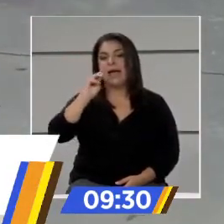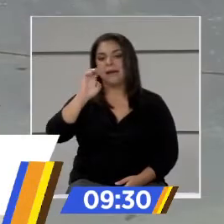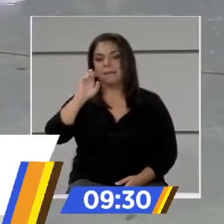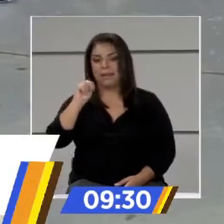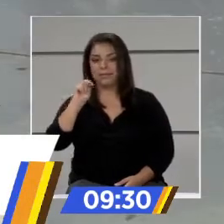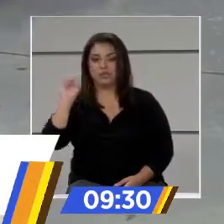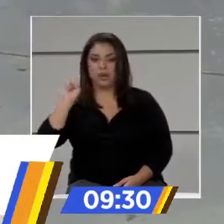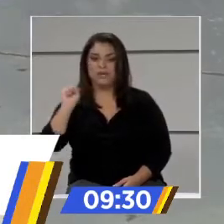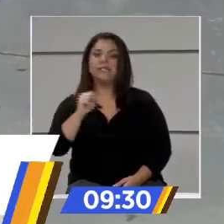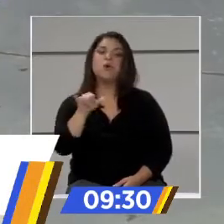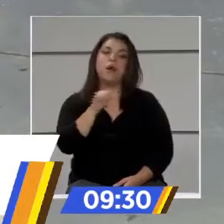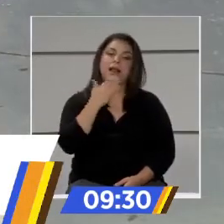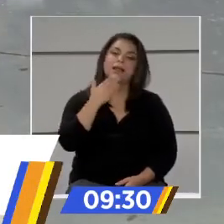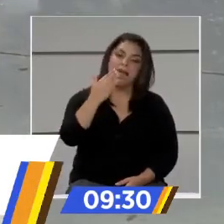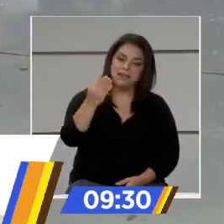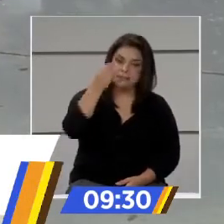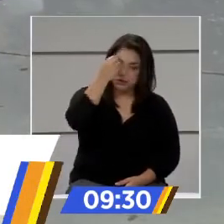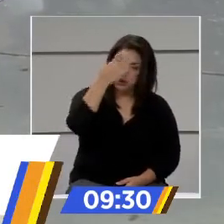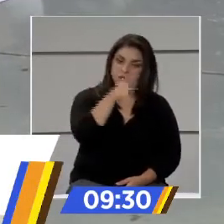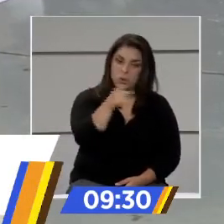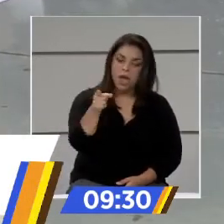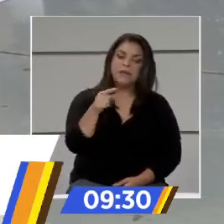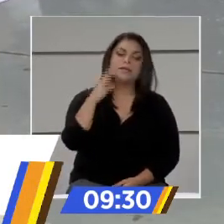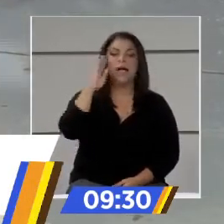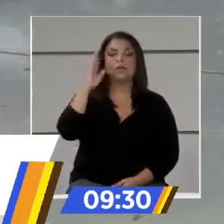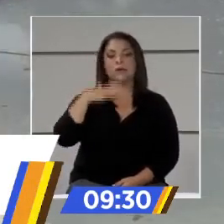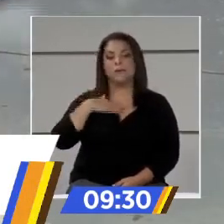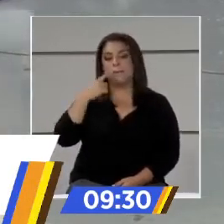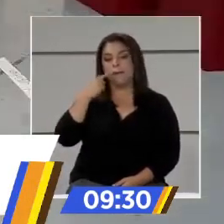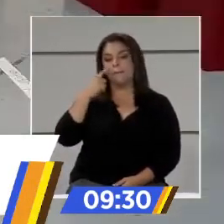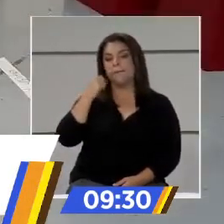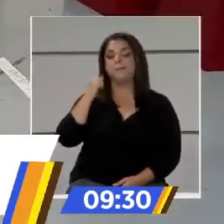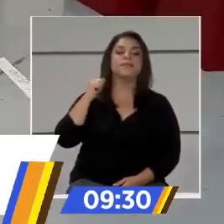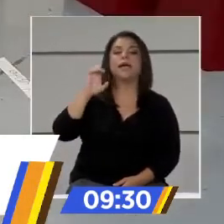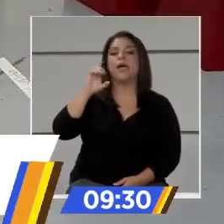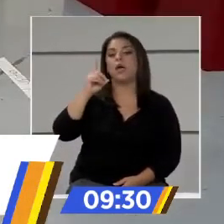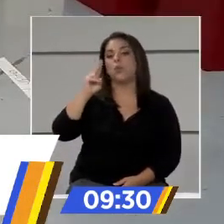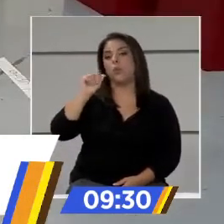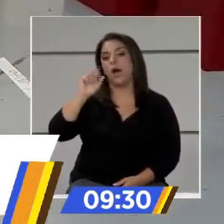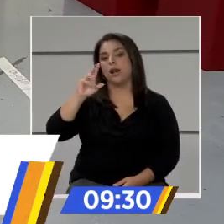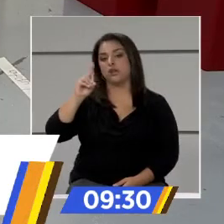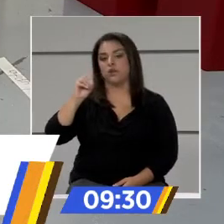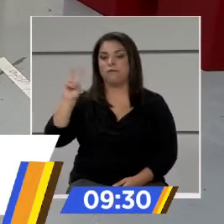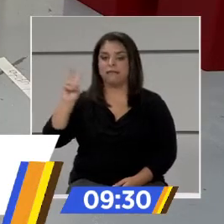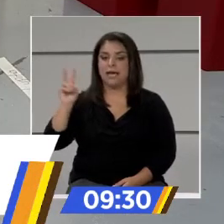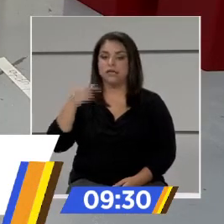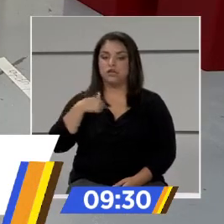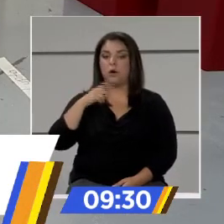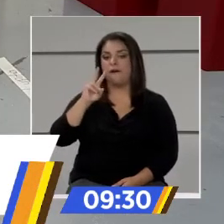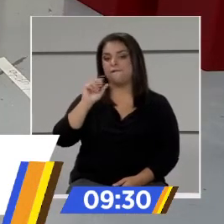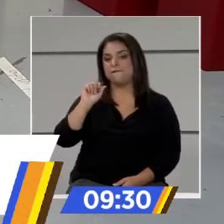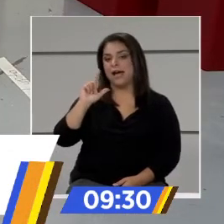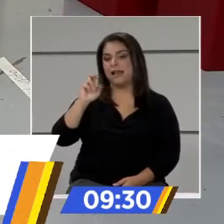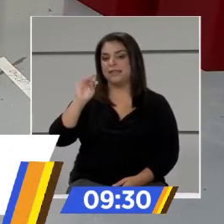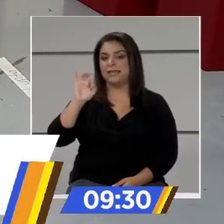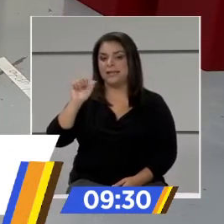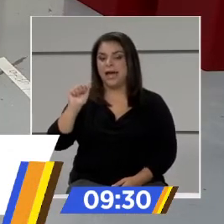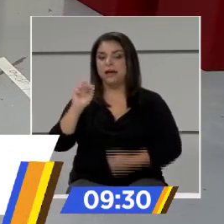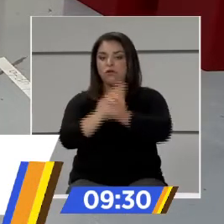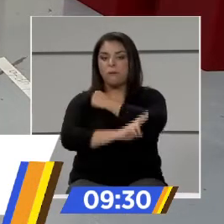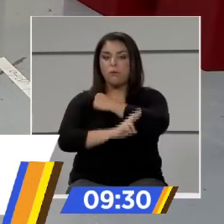usted, Carmen. Buenos días, saludos para mi papi Eduardo Villegas, de Valentina Villegas, del Kinder Jardín de Niños República de Haití de